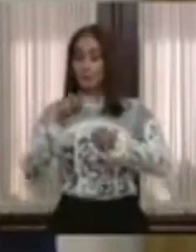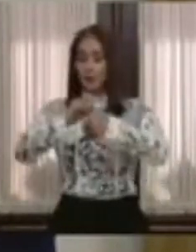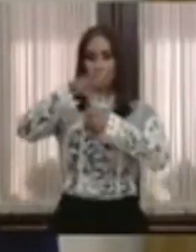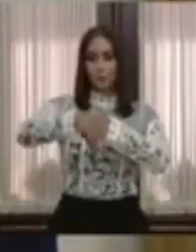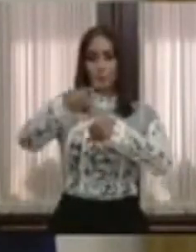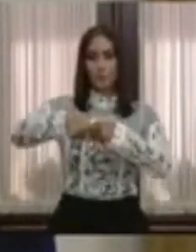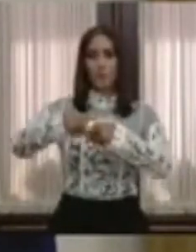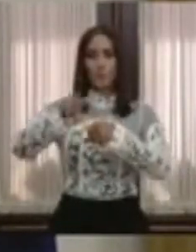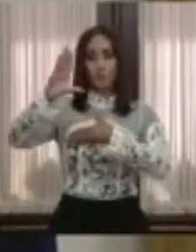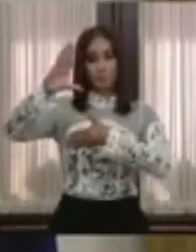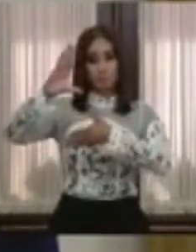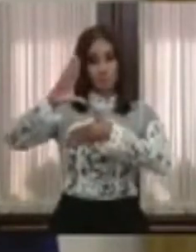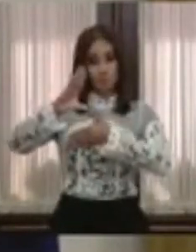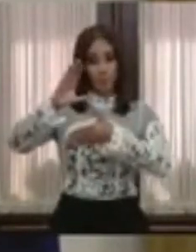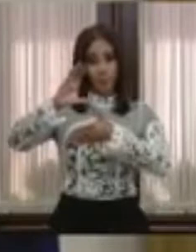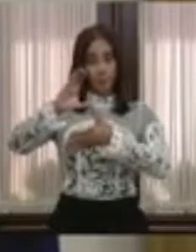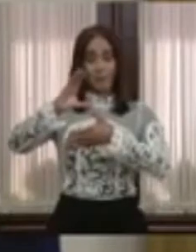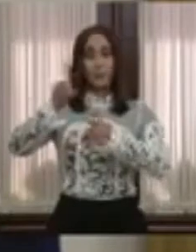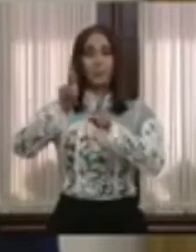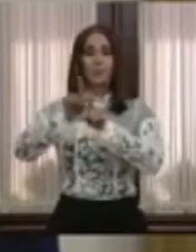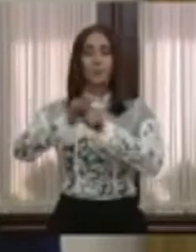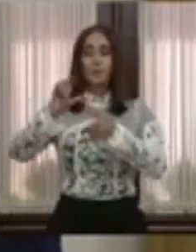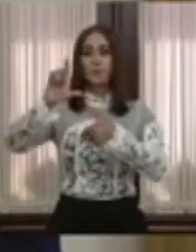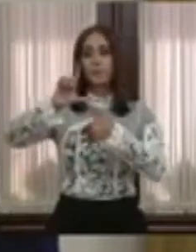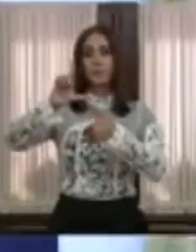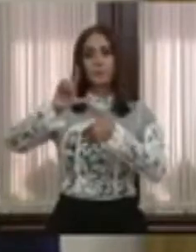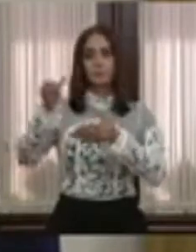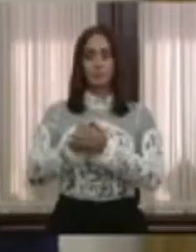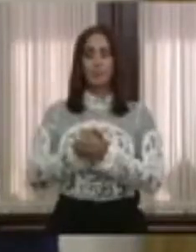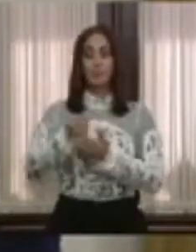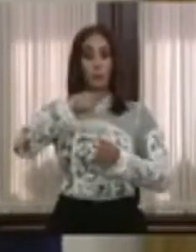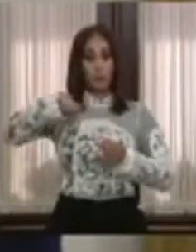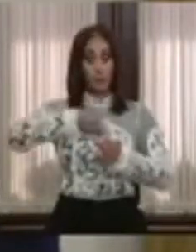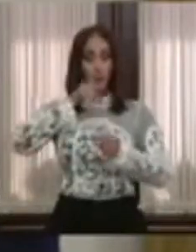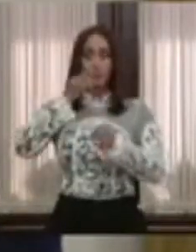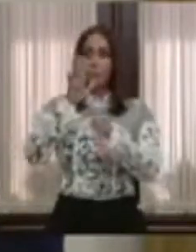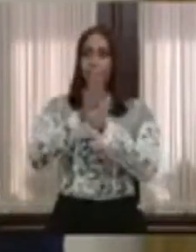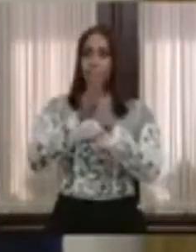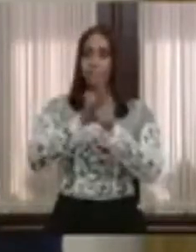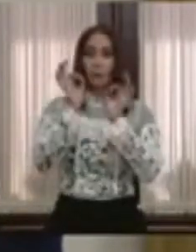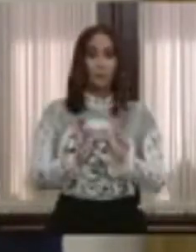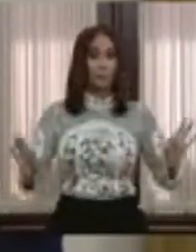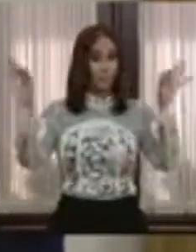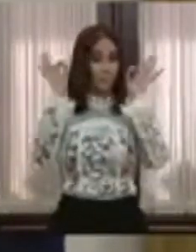Centroamérica. Nosotros tenemos un compromiso irrefutable de seguir